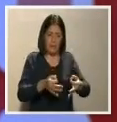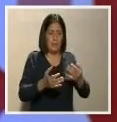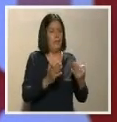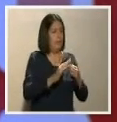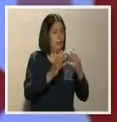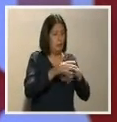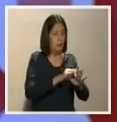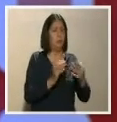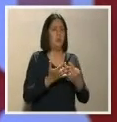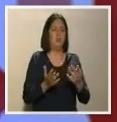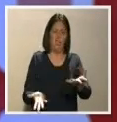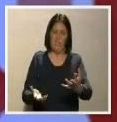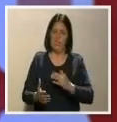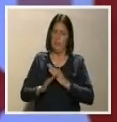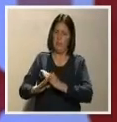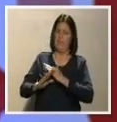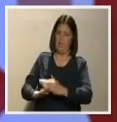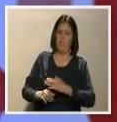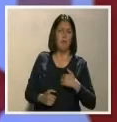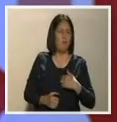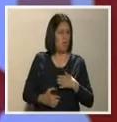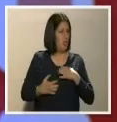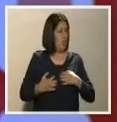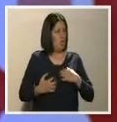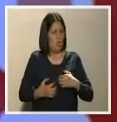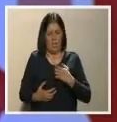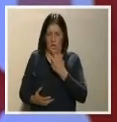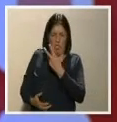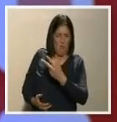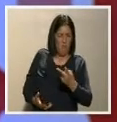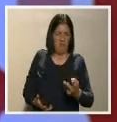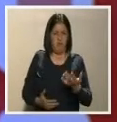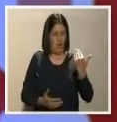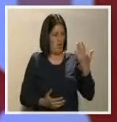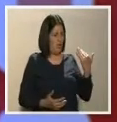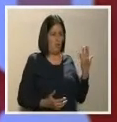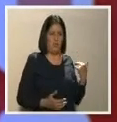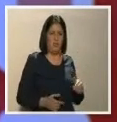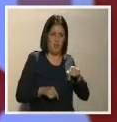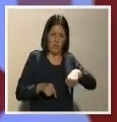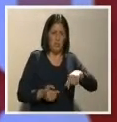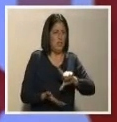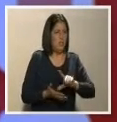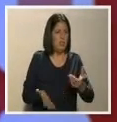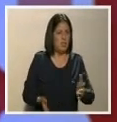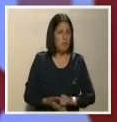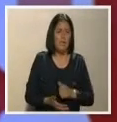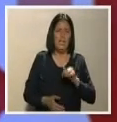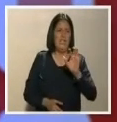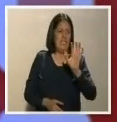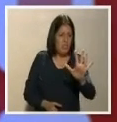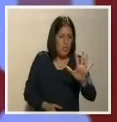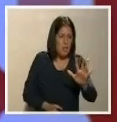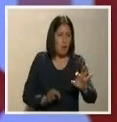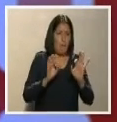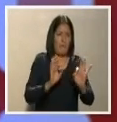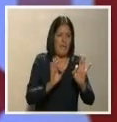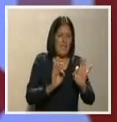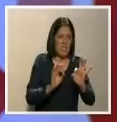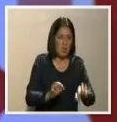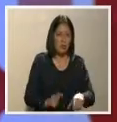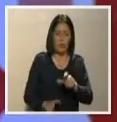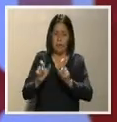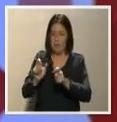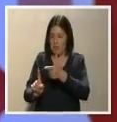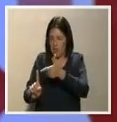evitaremos lo que con indignación hemos visto hace pocos días en nuestra capital, en la que 5 peligrosos marcas